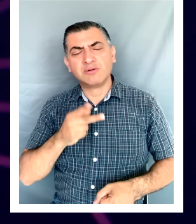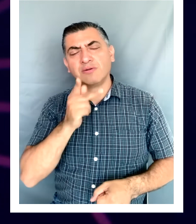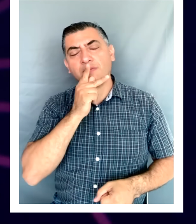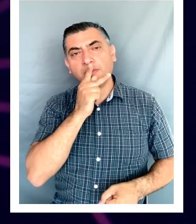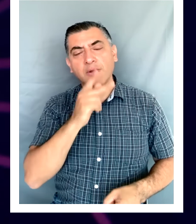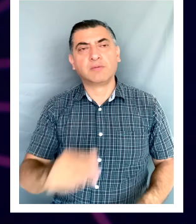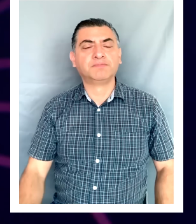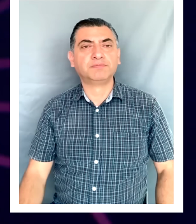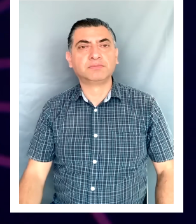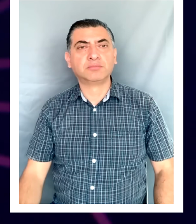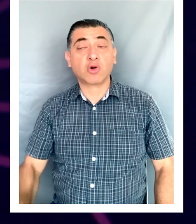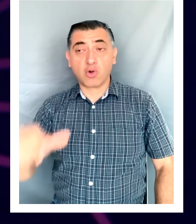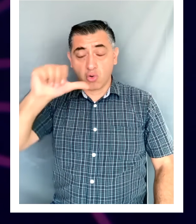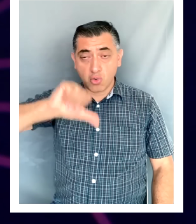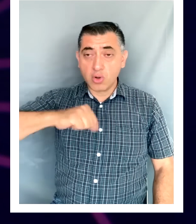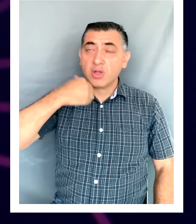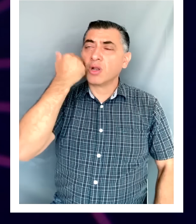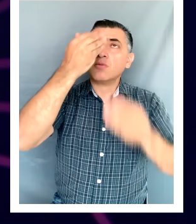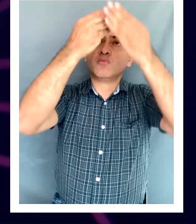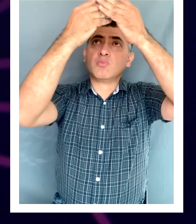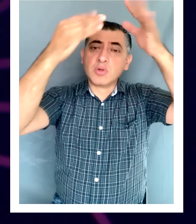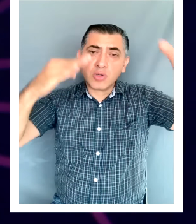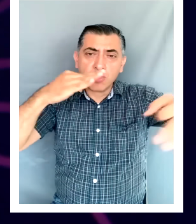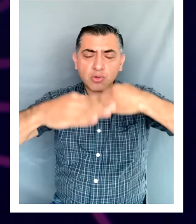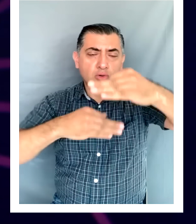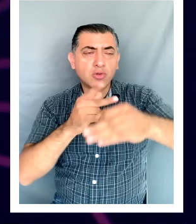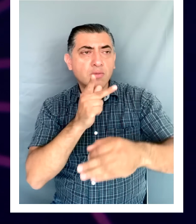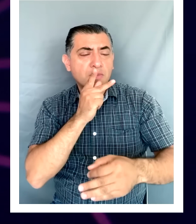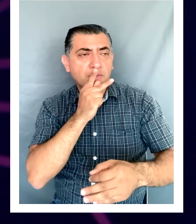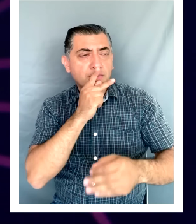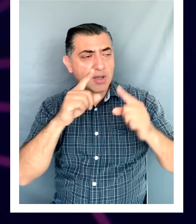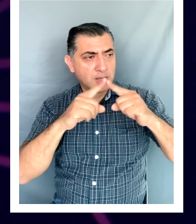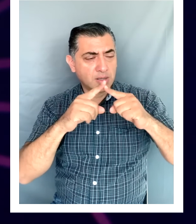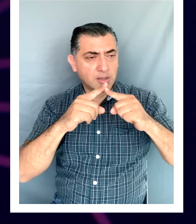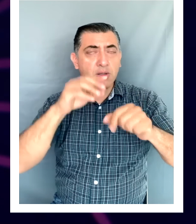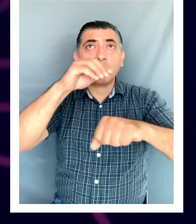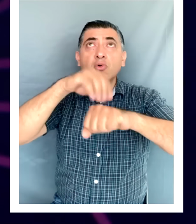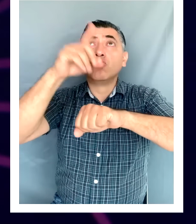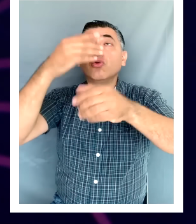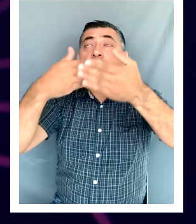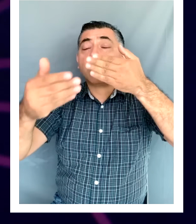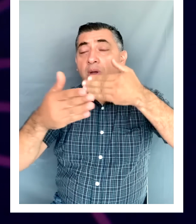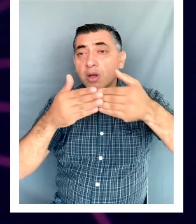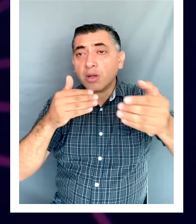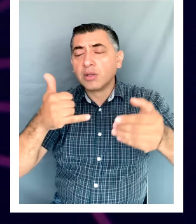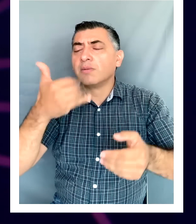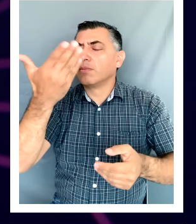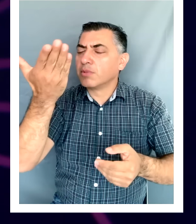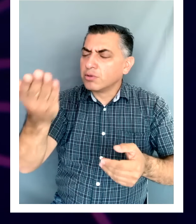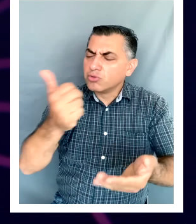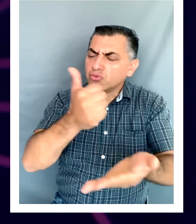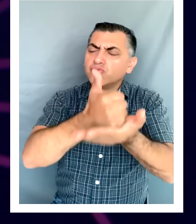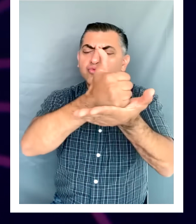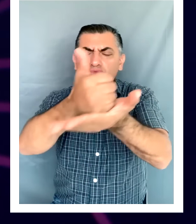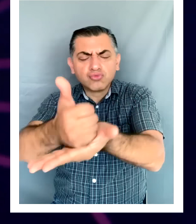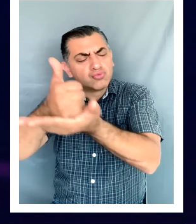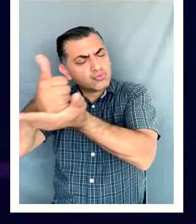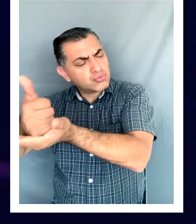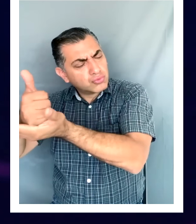señor hoy queremos bendecir a todos los padres de nuestra iglesia una vez más los ponemos en tus manos y pedimos que nos ayudes a cumplir con